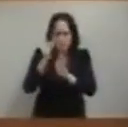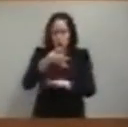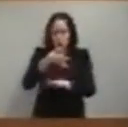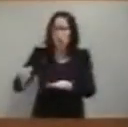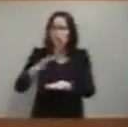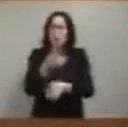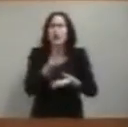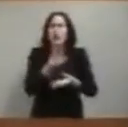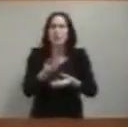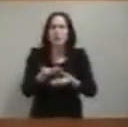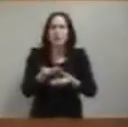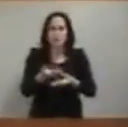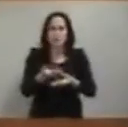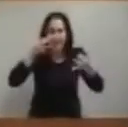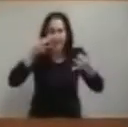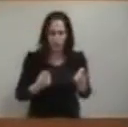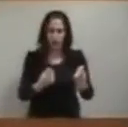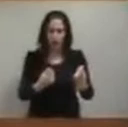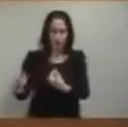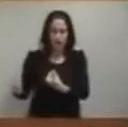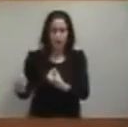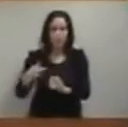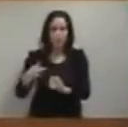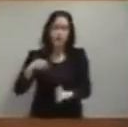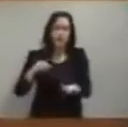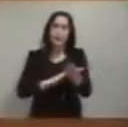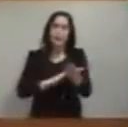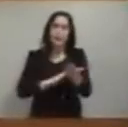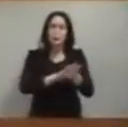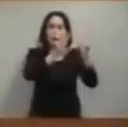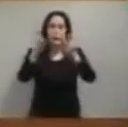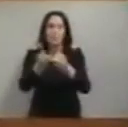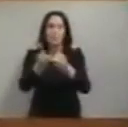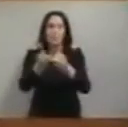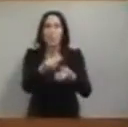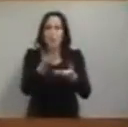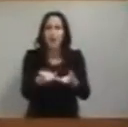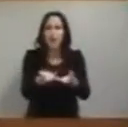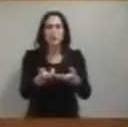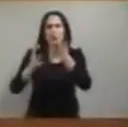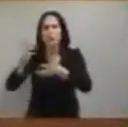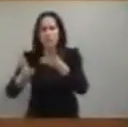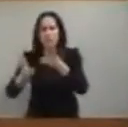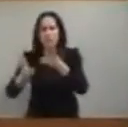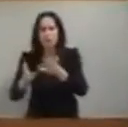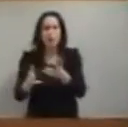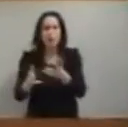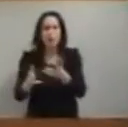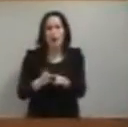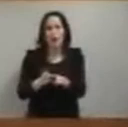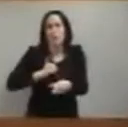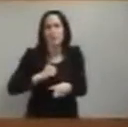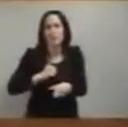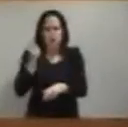Yo, desgraciadamente, el discurso sobre los datos y sobre las cifras, que es muy recurrente, no digo solo en